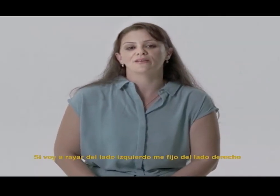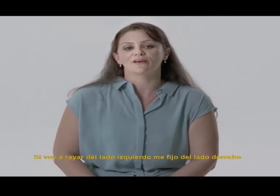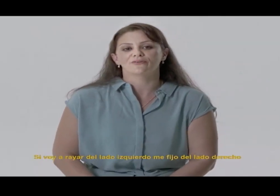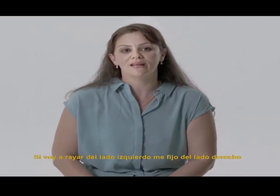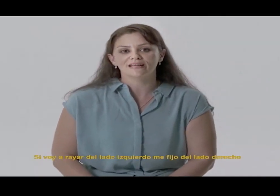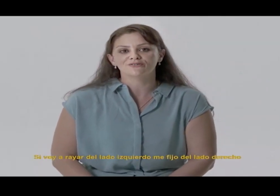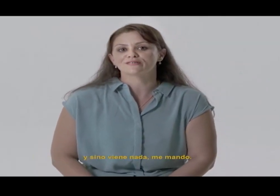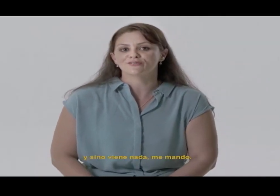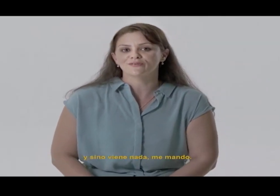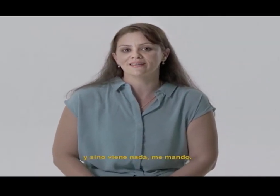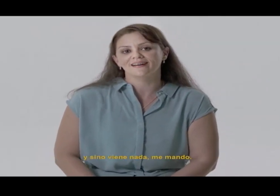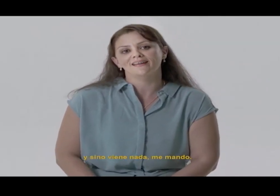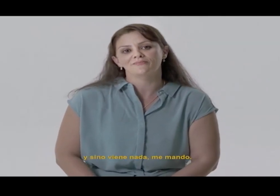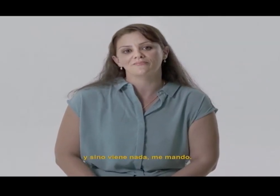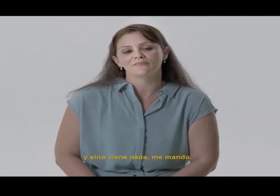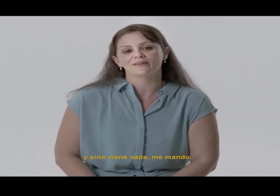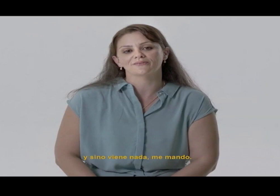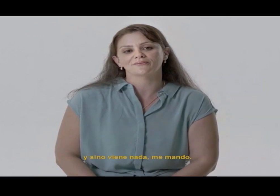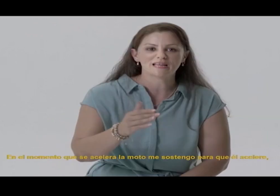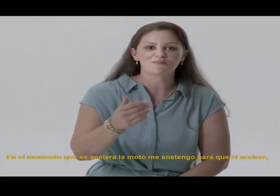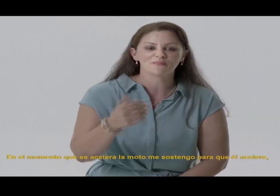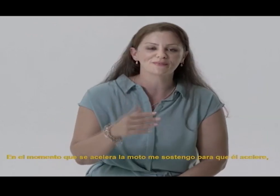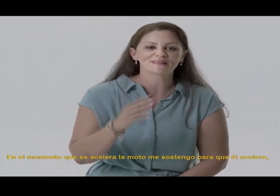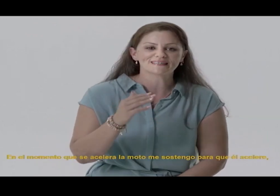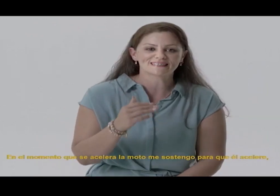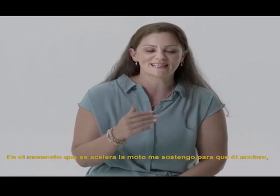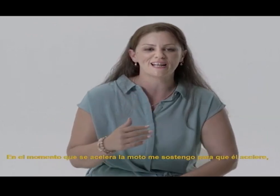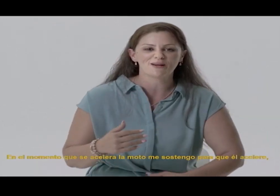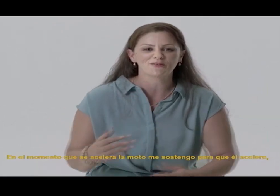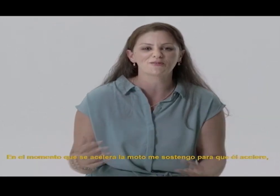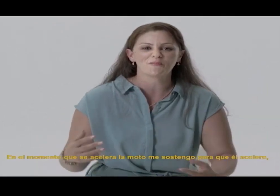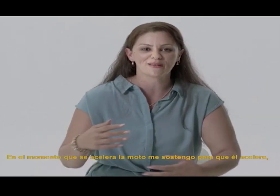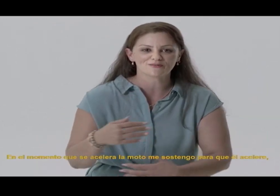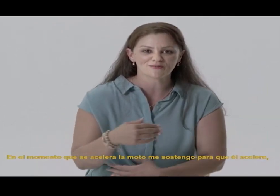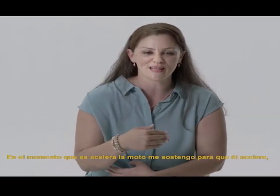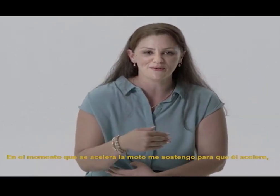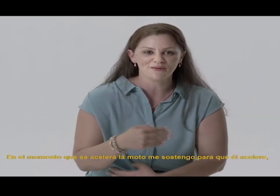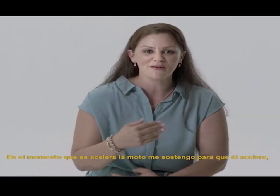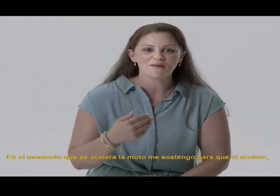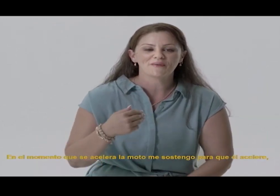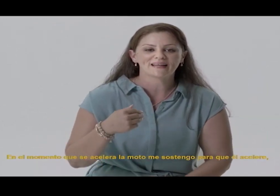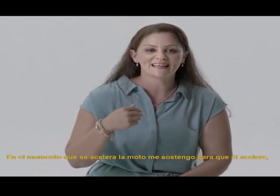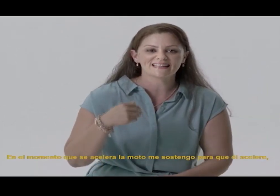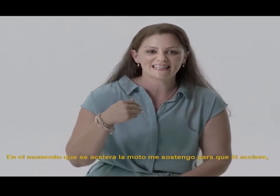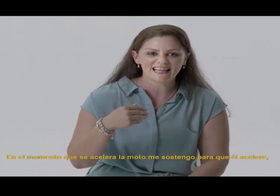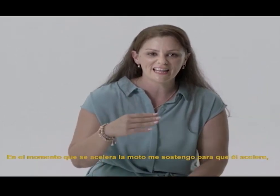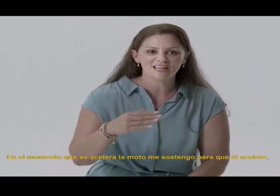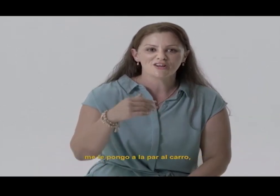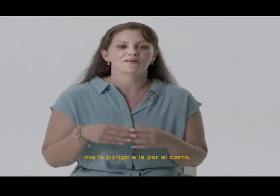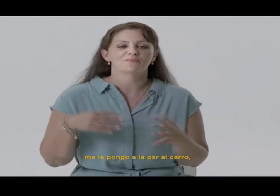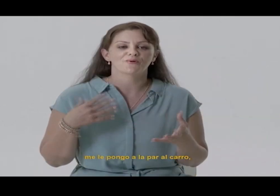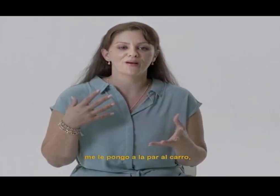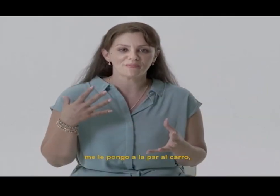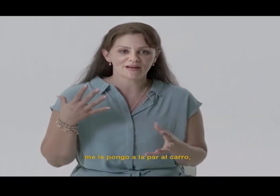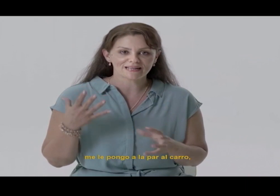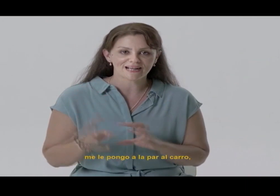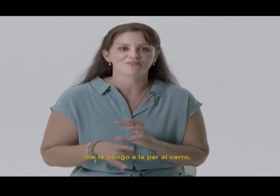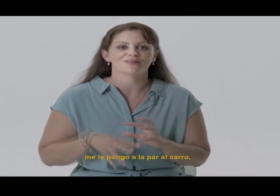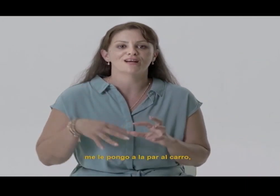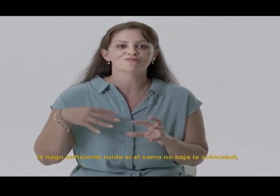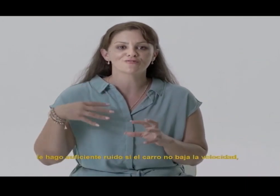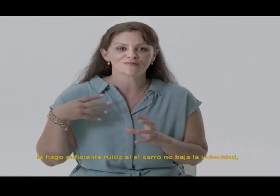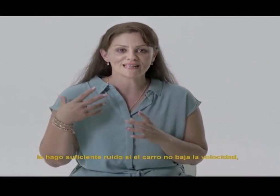fijo del lado derecho, si no viene nada, me mando. En el momento que se acelera la moto, me sostengo para que él acelere, me le pongo a la par